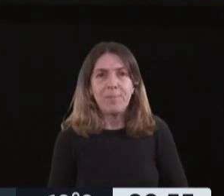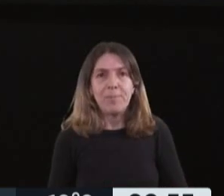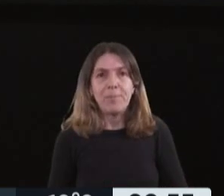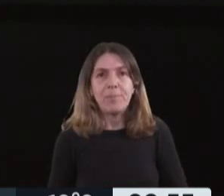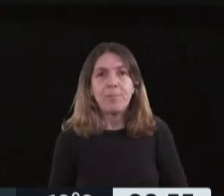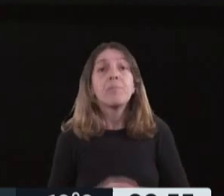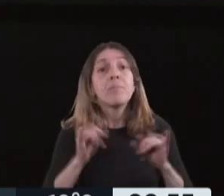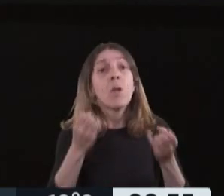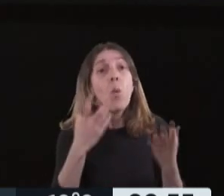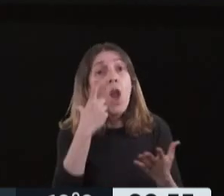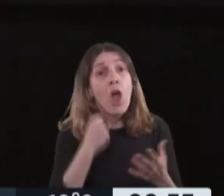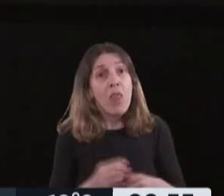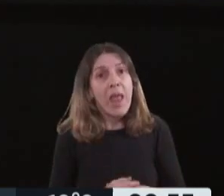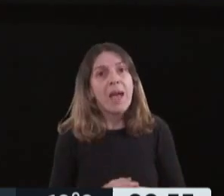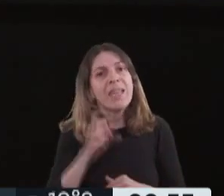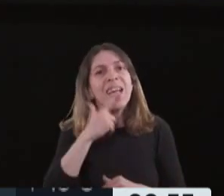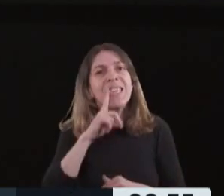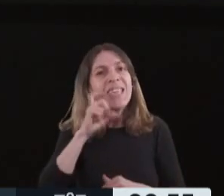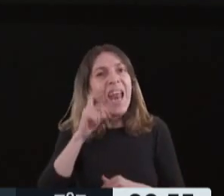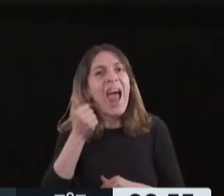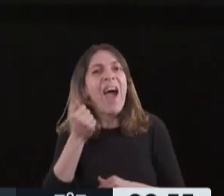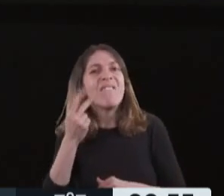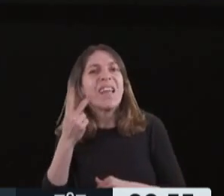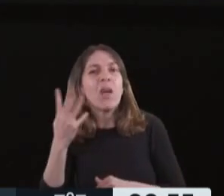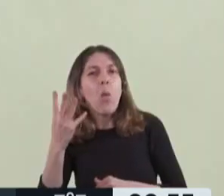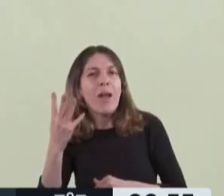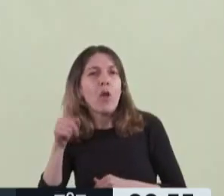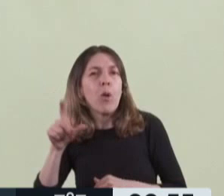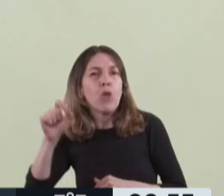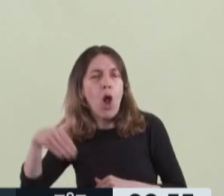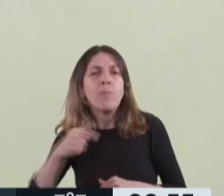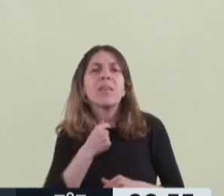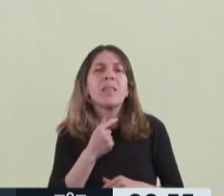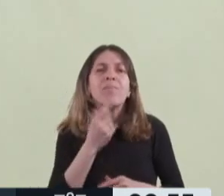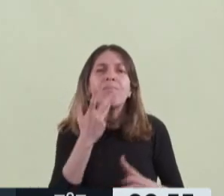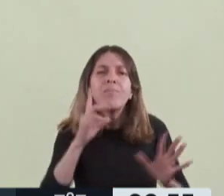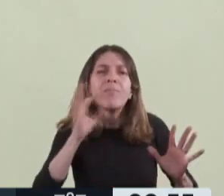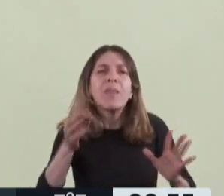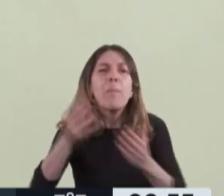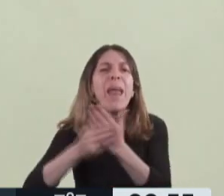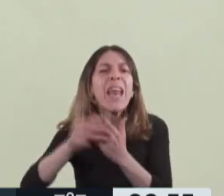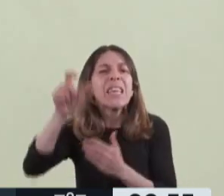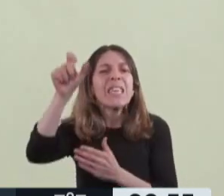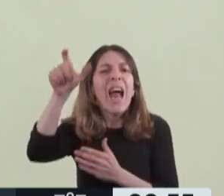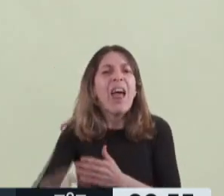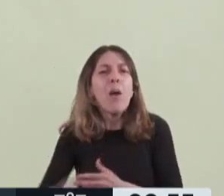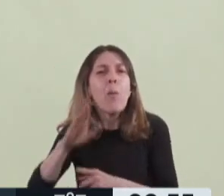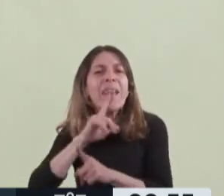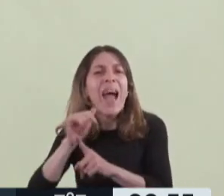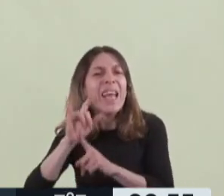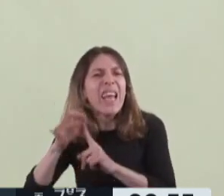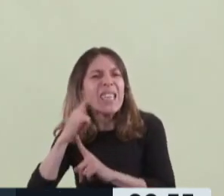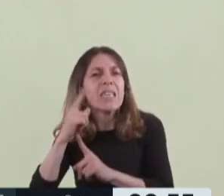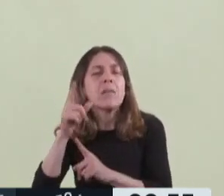sí buenos días estela garnica de 24 puntos me gustaría saber qué explicó la ministra de economía silvina batakis en la